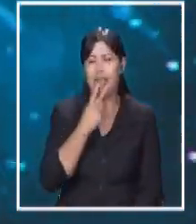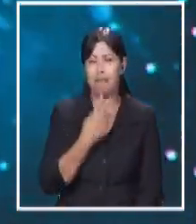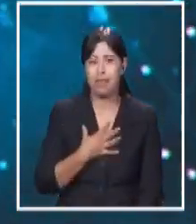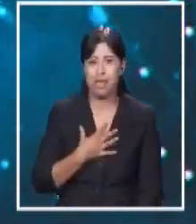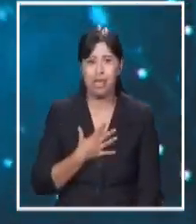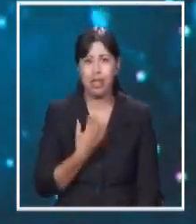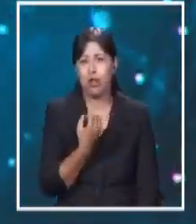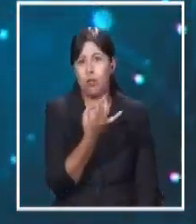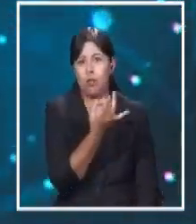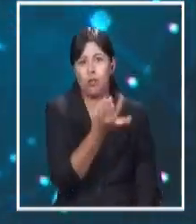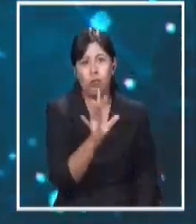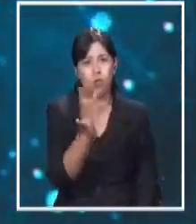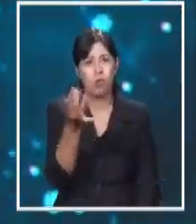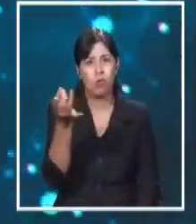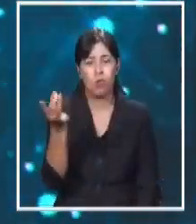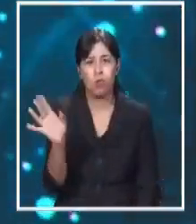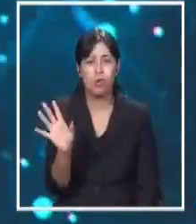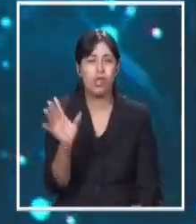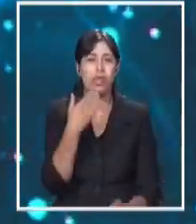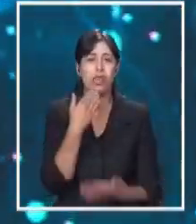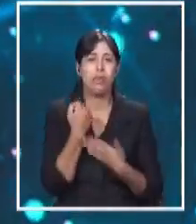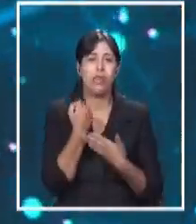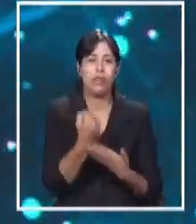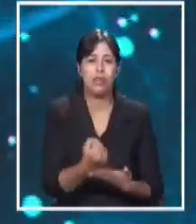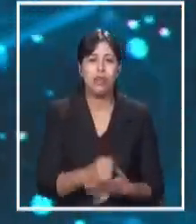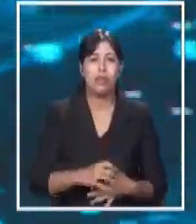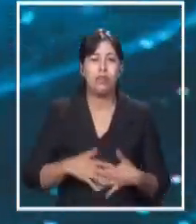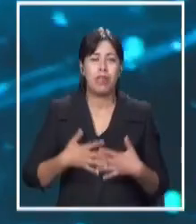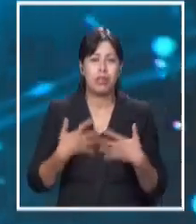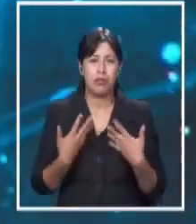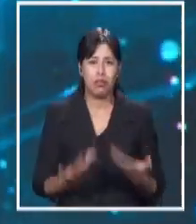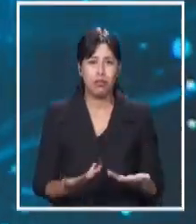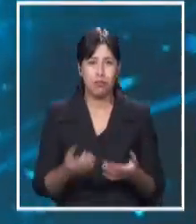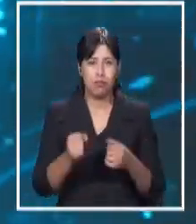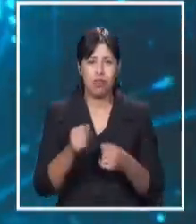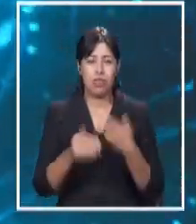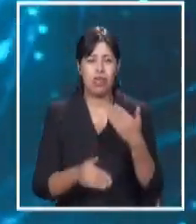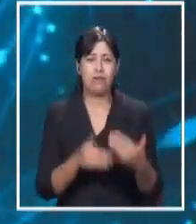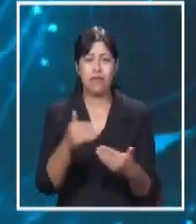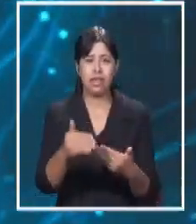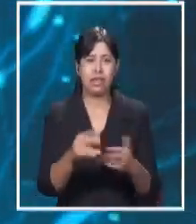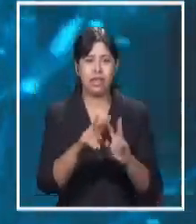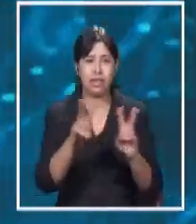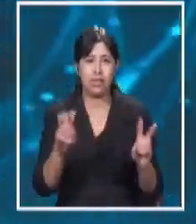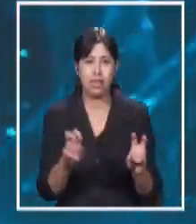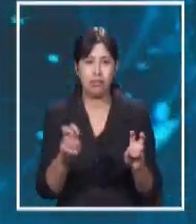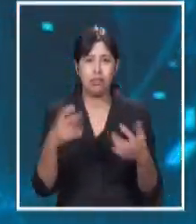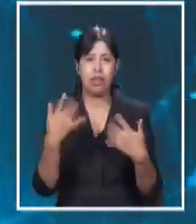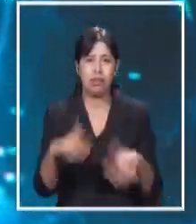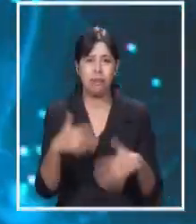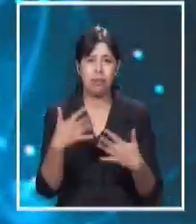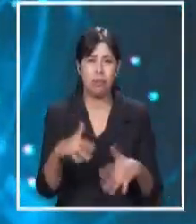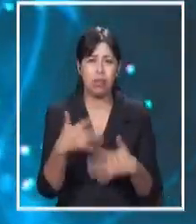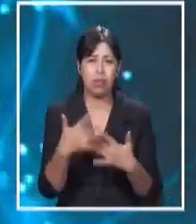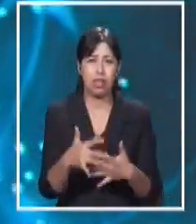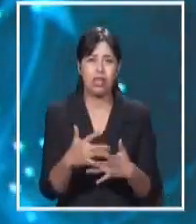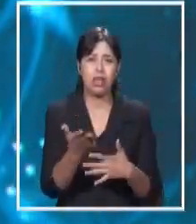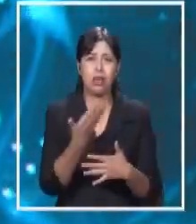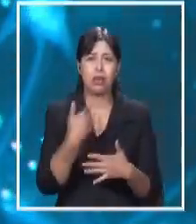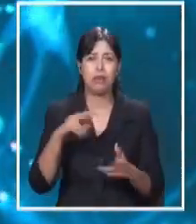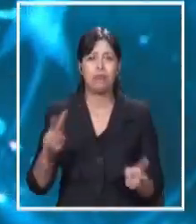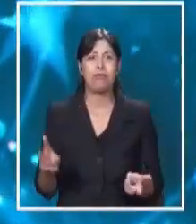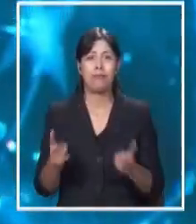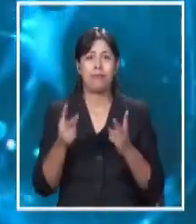únicas y con contribuciones y con pasión para poder avanzar en temas que son relevantes para nuestra sobrevivencia